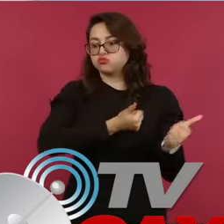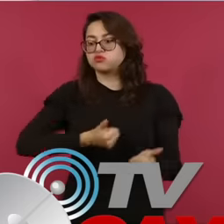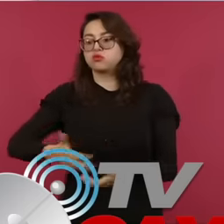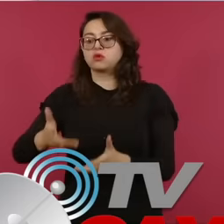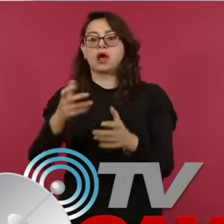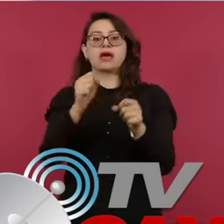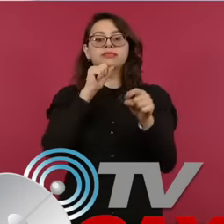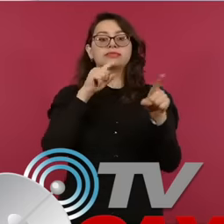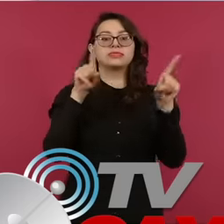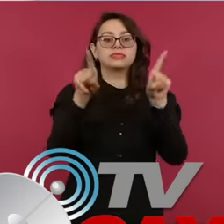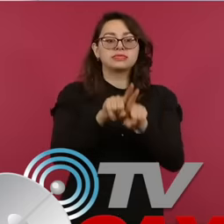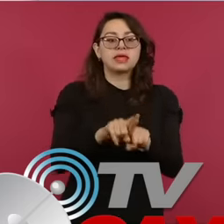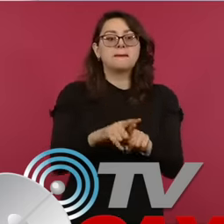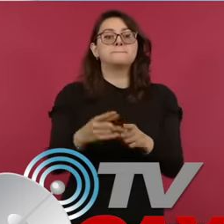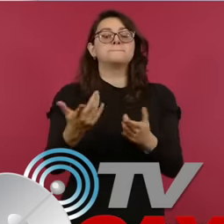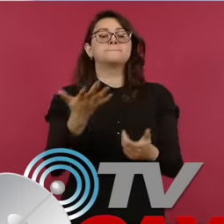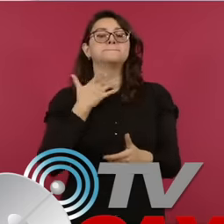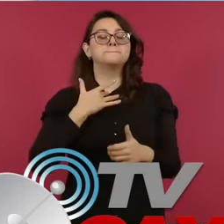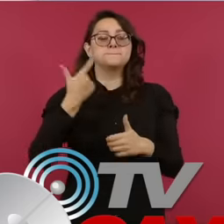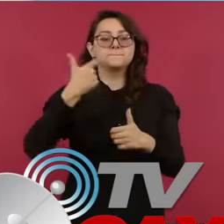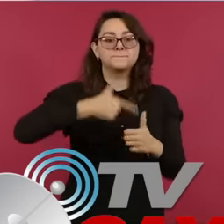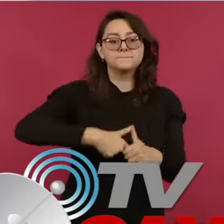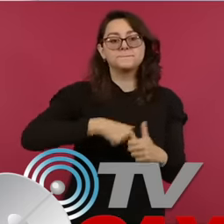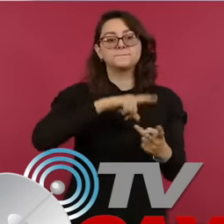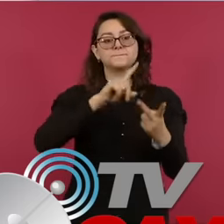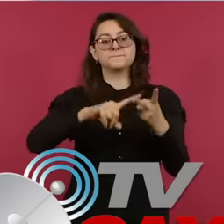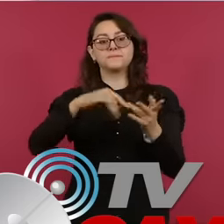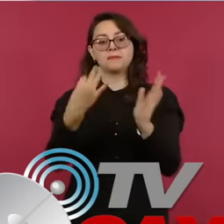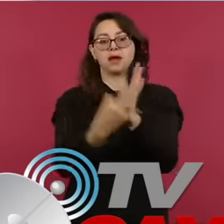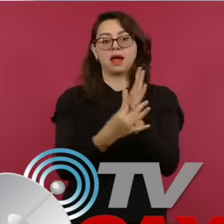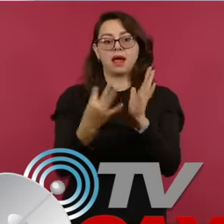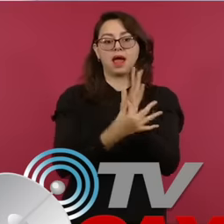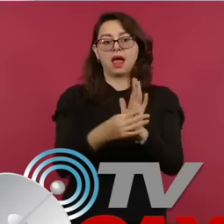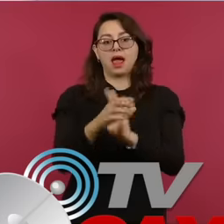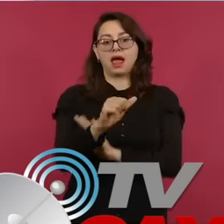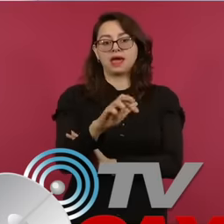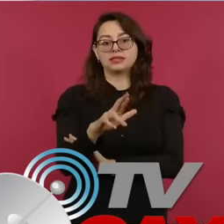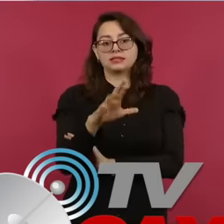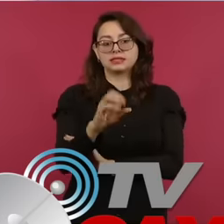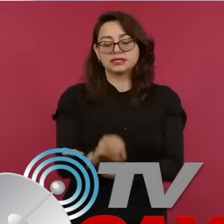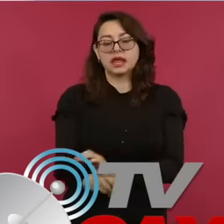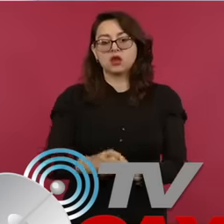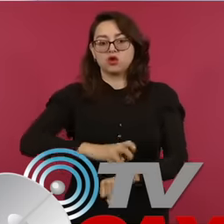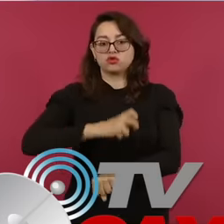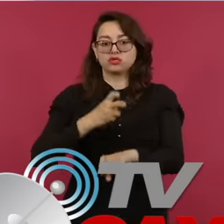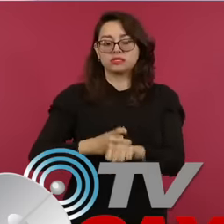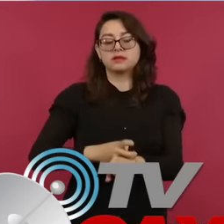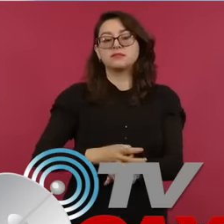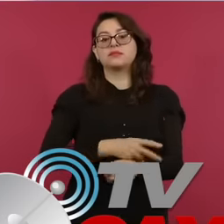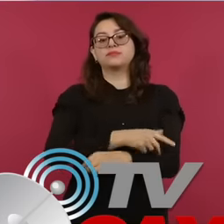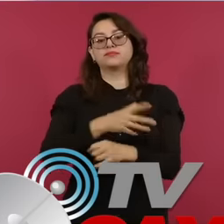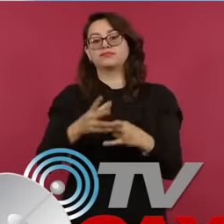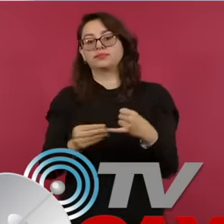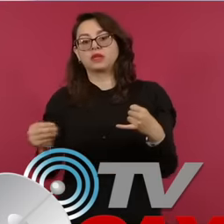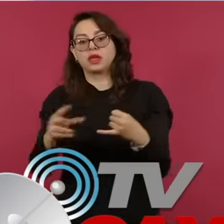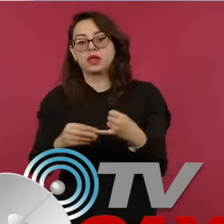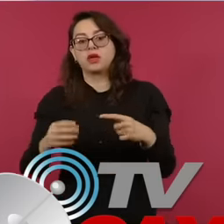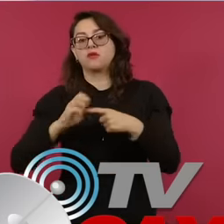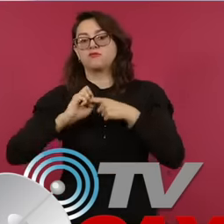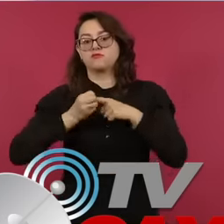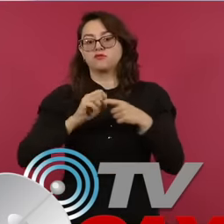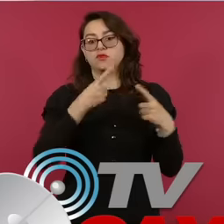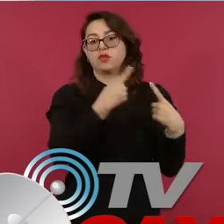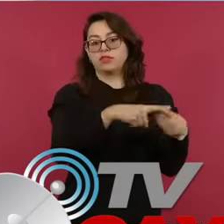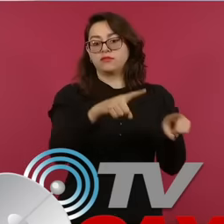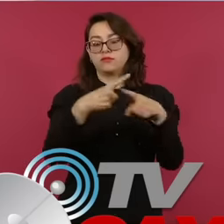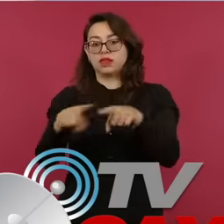Mexicanos, acero y cemento para la industria de la construcción, granos, perecederos e inclusive el transporte de